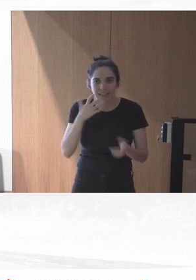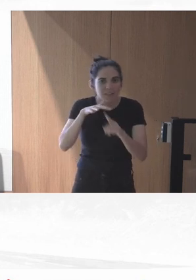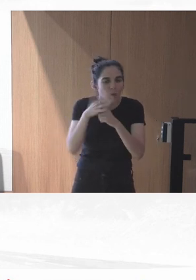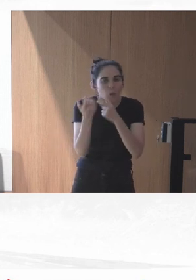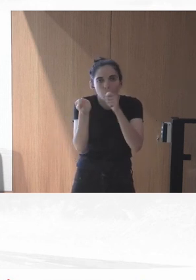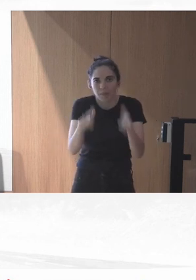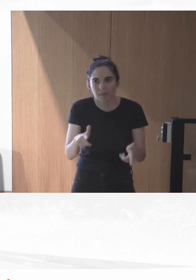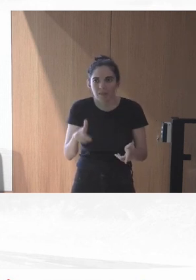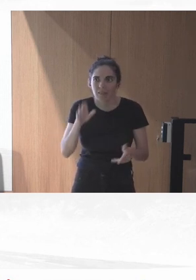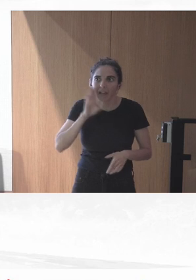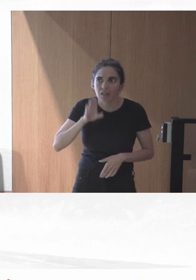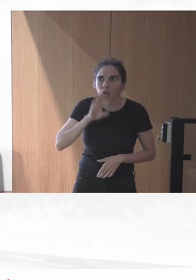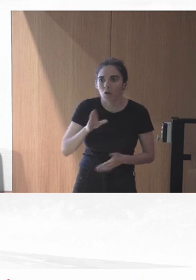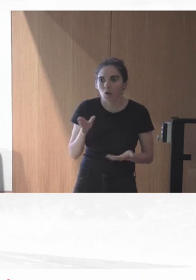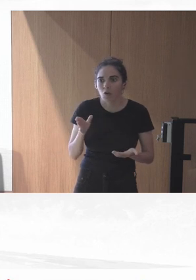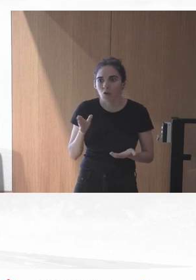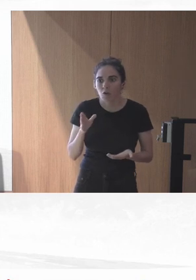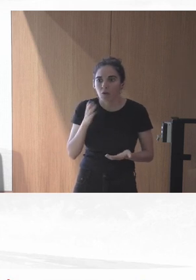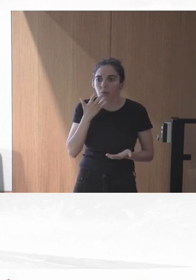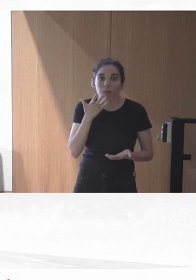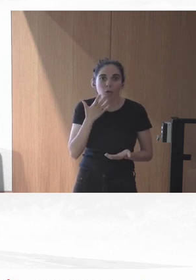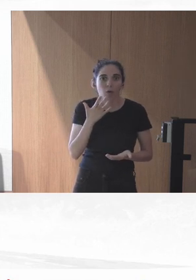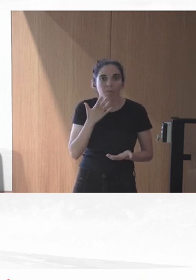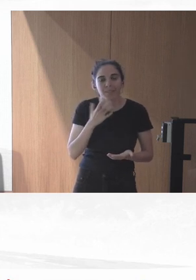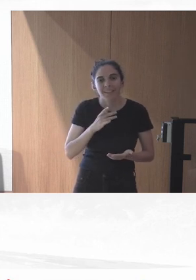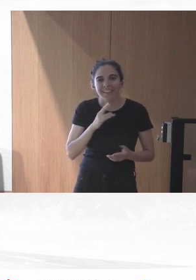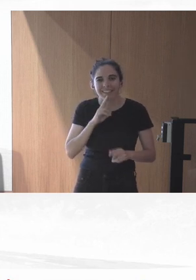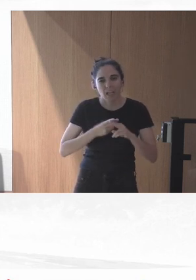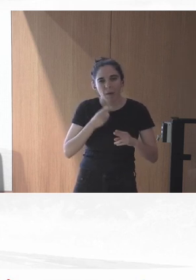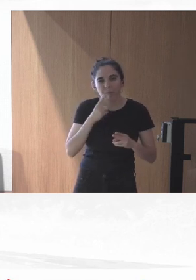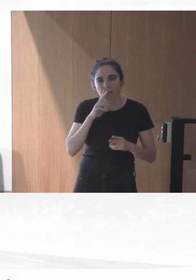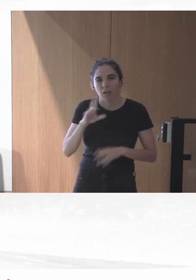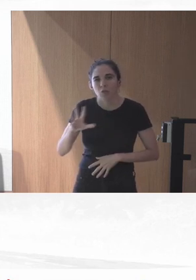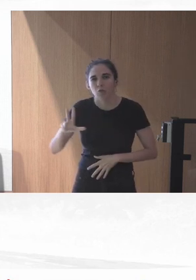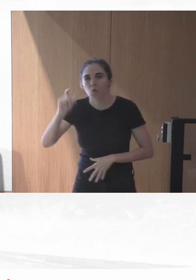por ejemplo, un delito de suplantación de identidad,